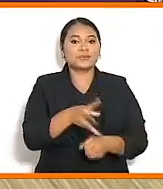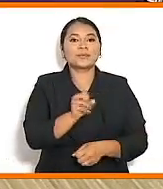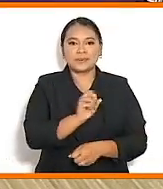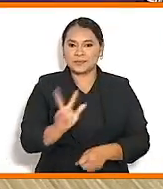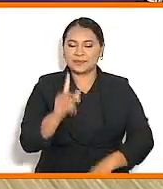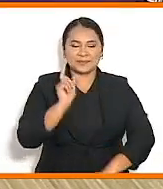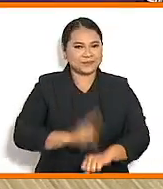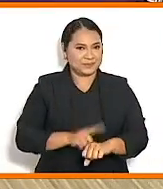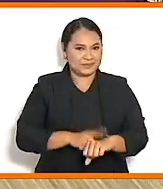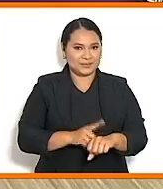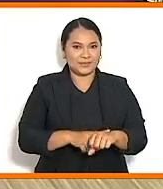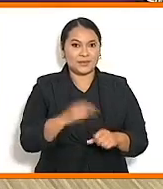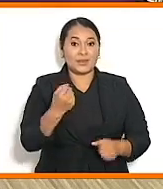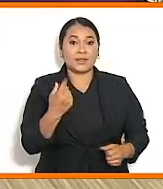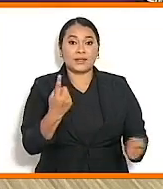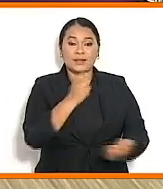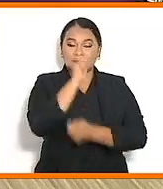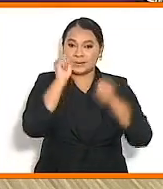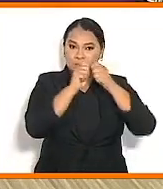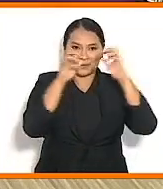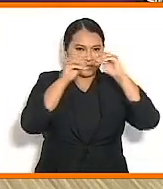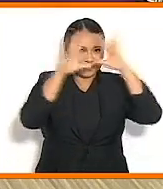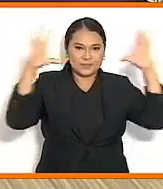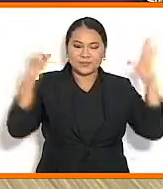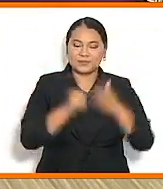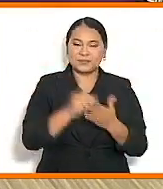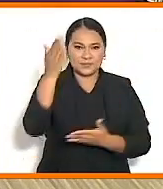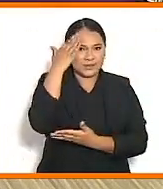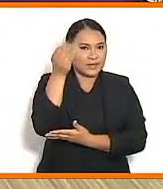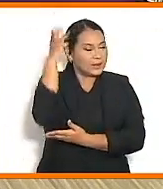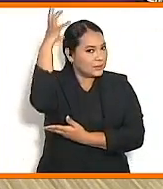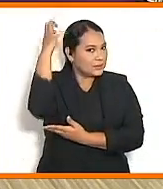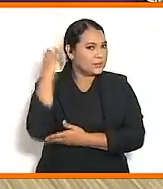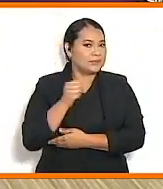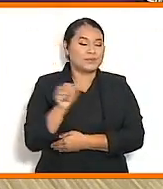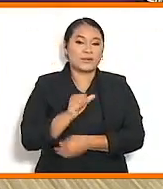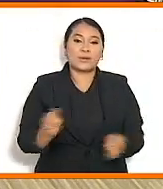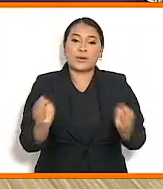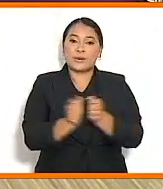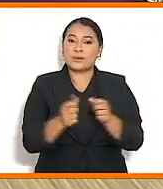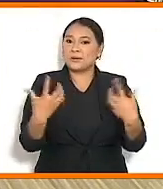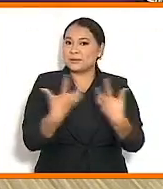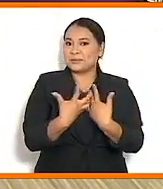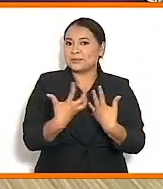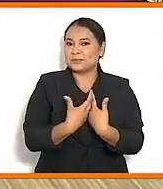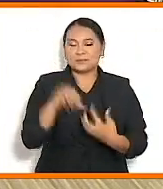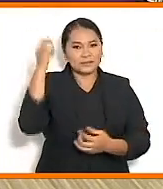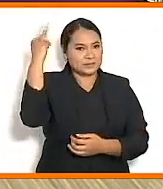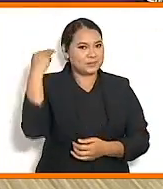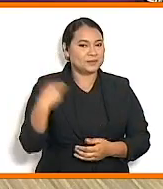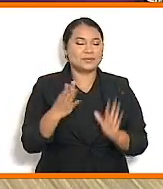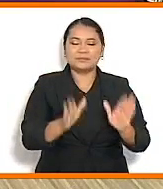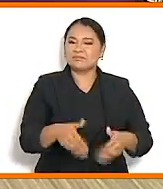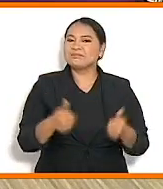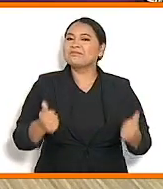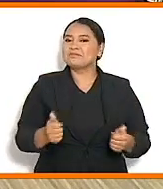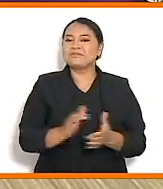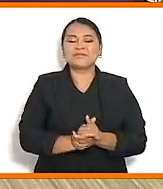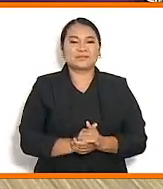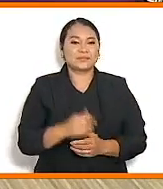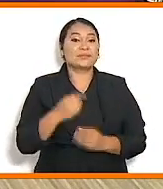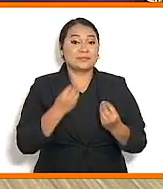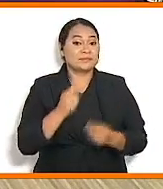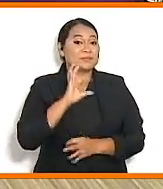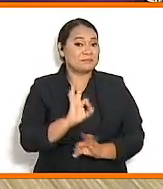está marcando las 11 en punto de la mañana y te saluda Charlene Walter con la agradable compañía de Madeline Escobar. ¿Cómo estás, Madeline? Muy bien, Charlene. Un gusto